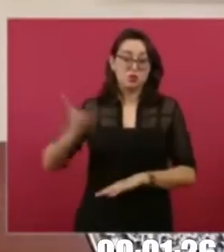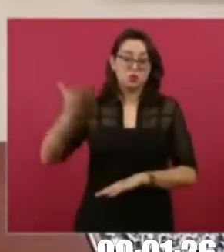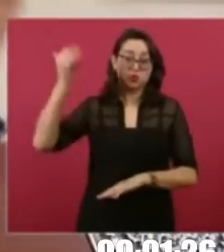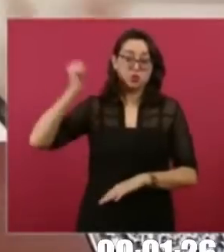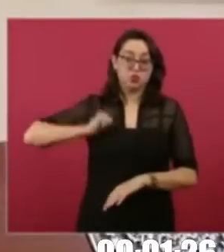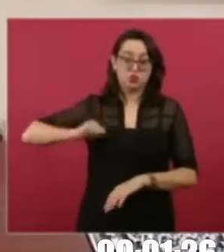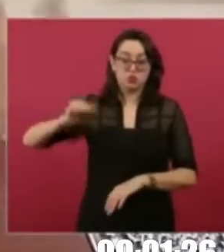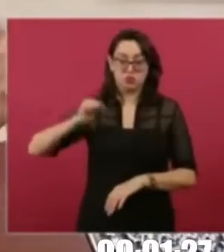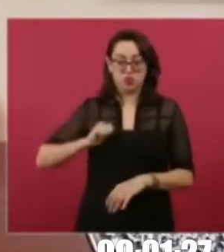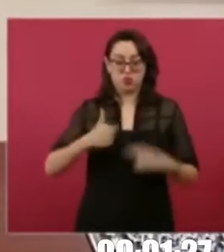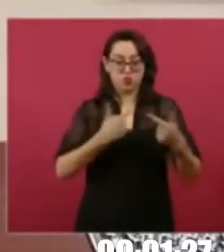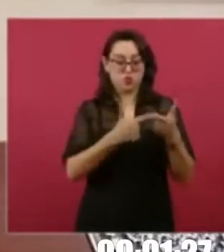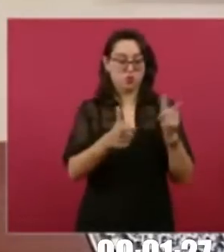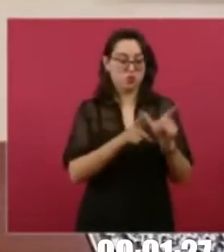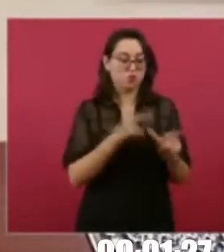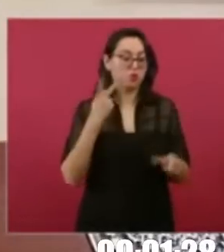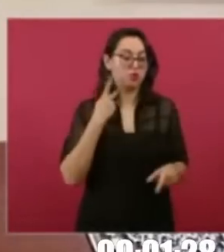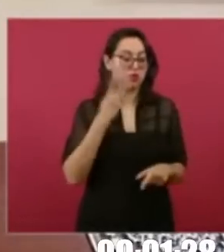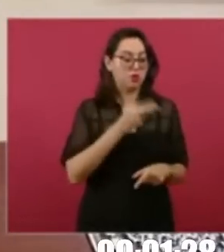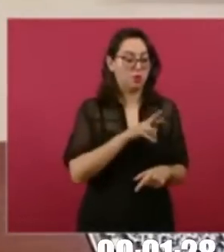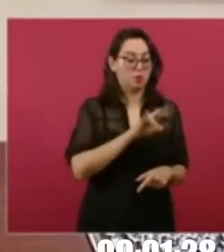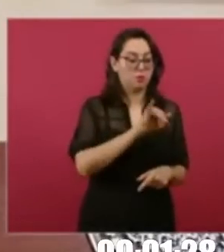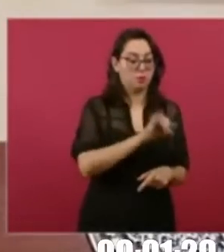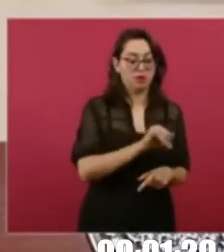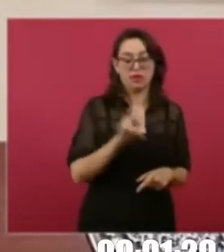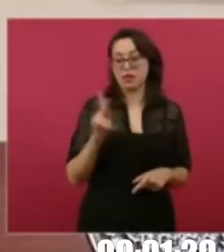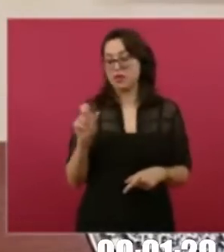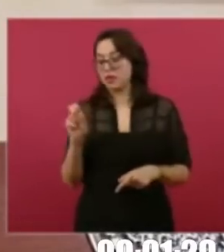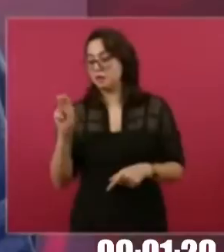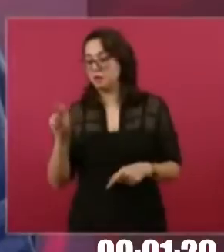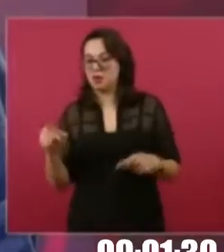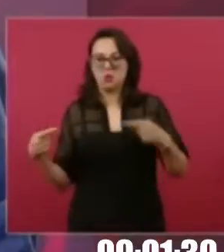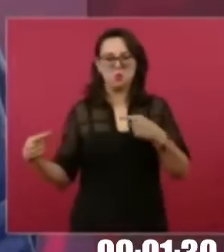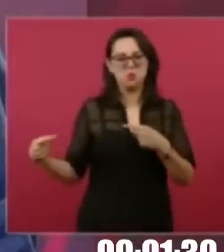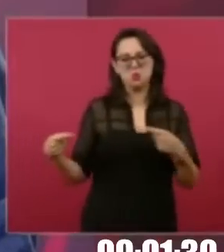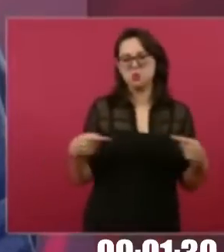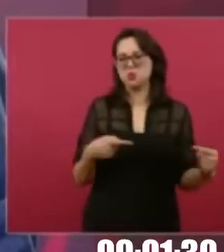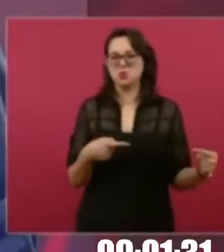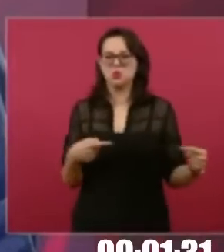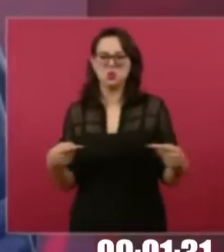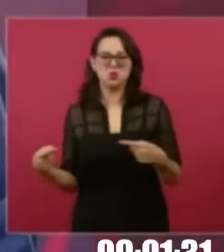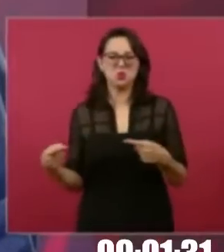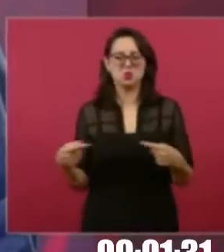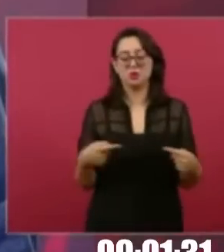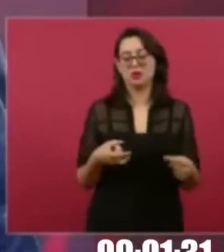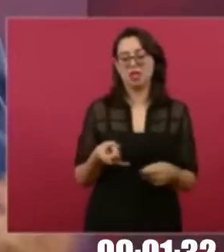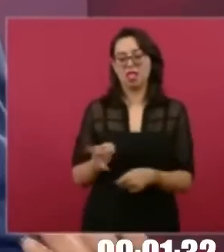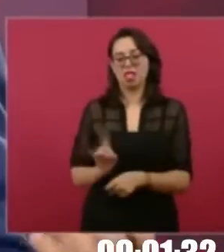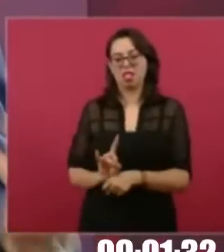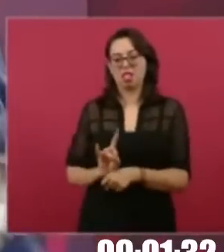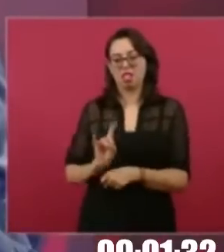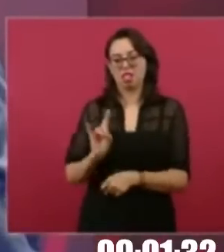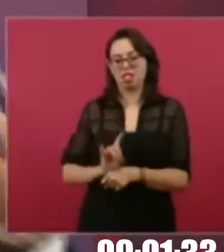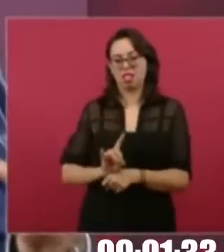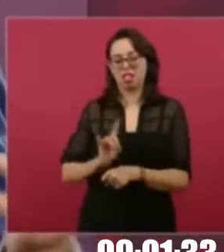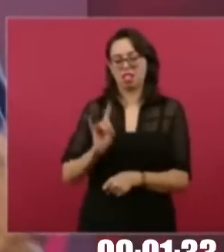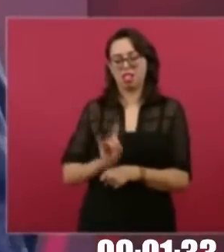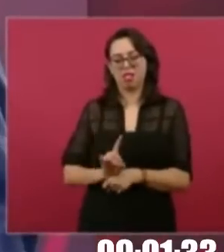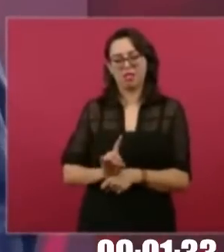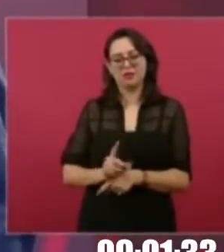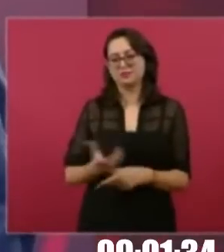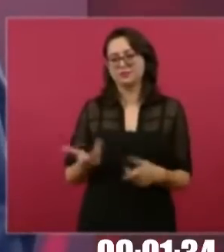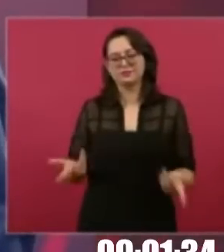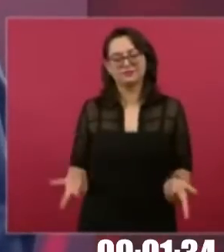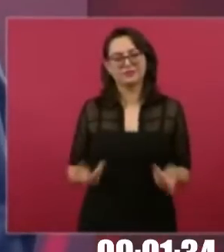el pri Y el pan te acuerdan Cómo engañaban